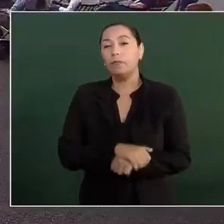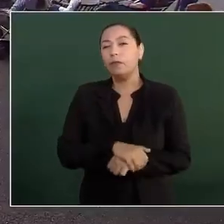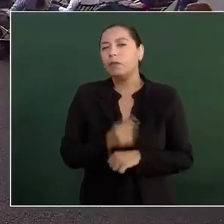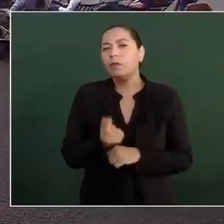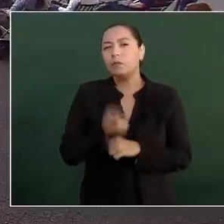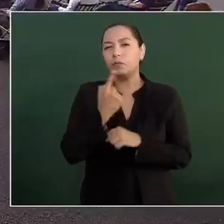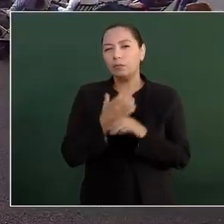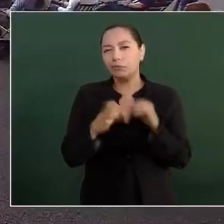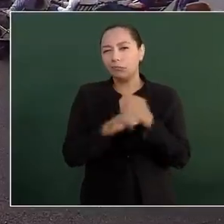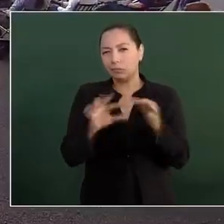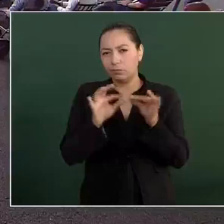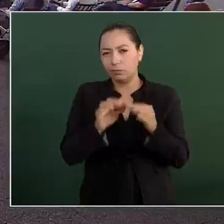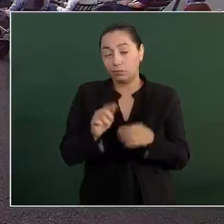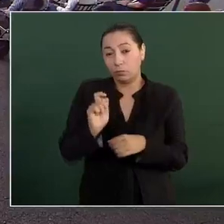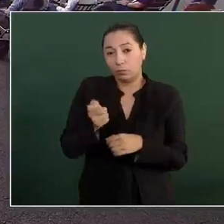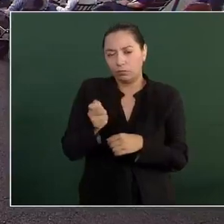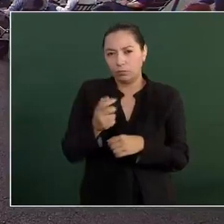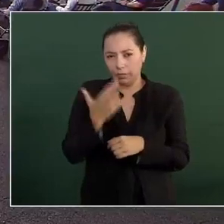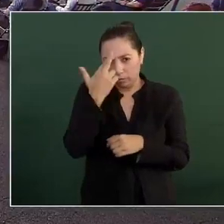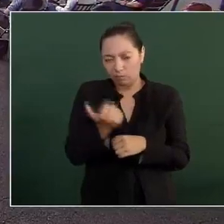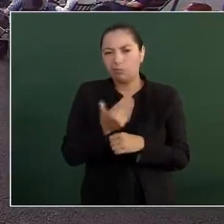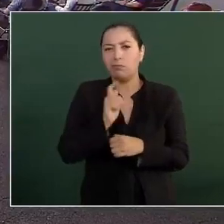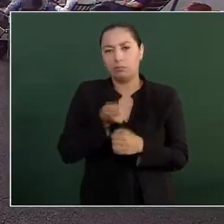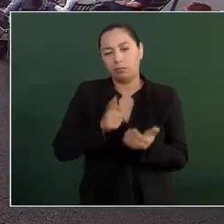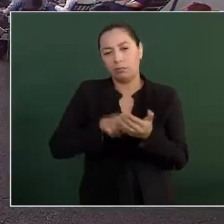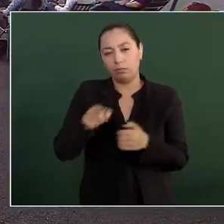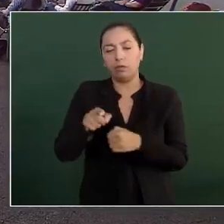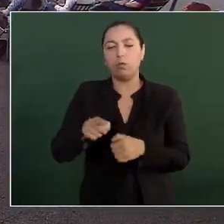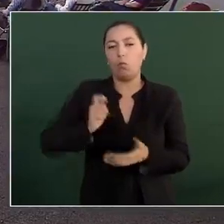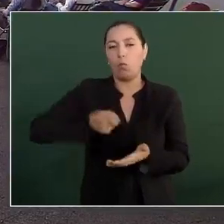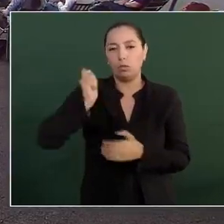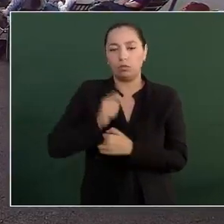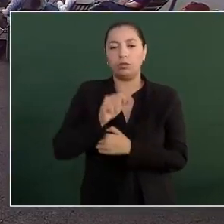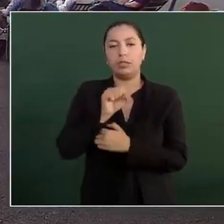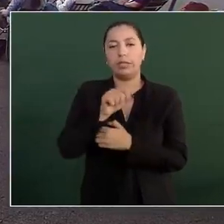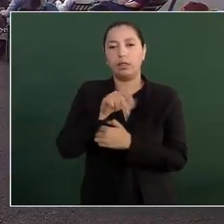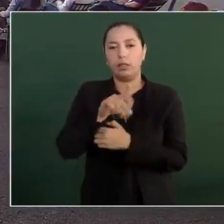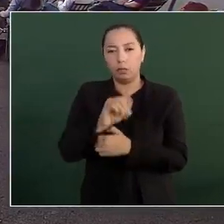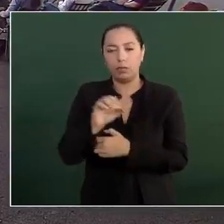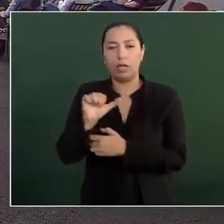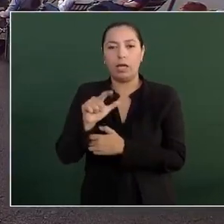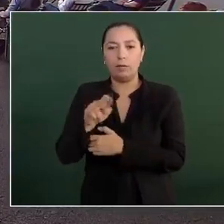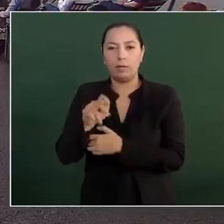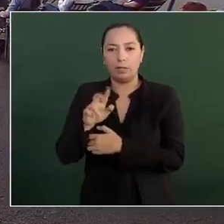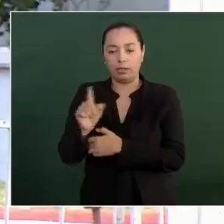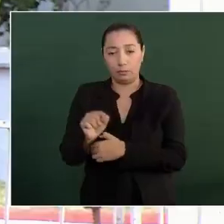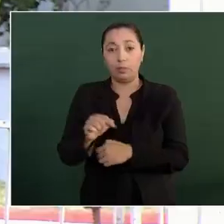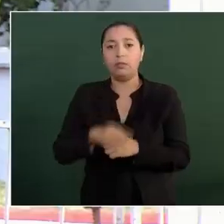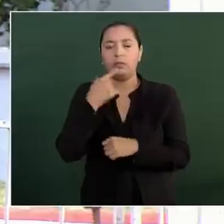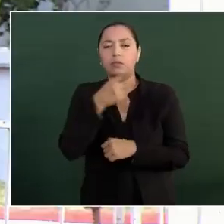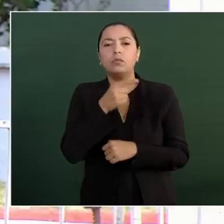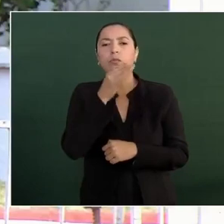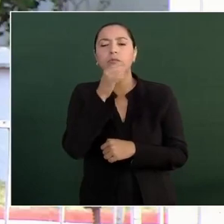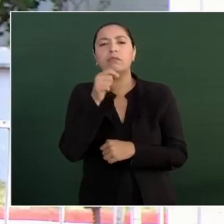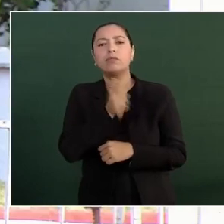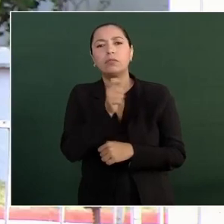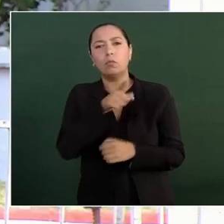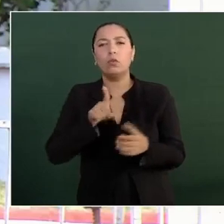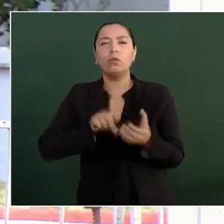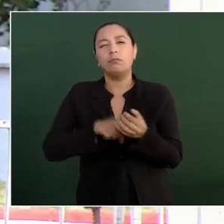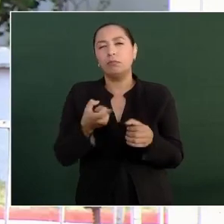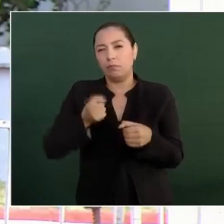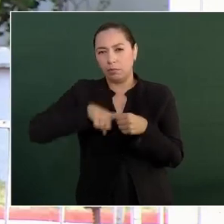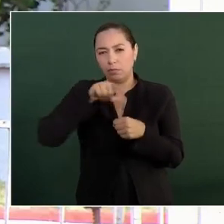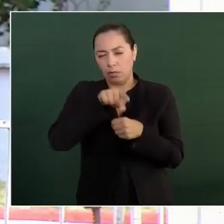argumentos del juez Santos Álvarez fue que no se le puede considerar partícipe de delitos ambientales a Tito